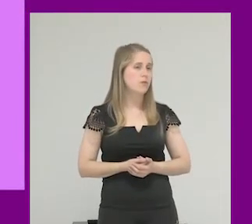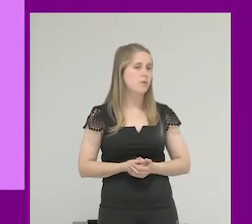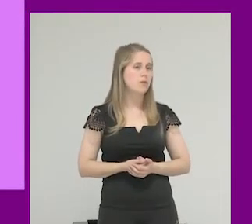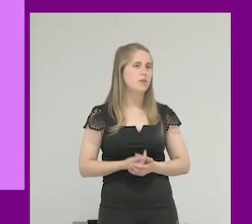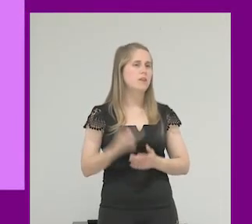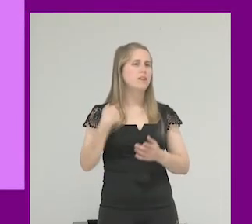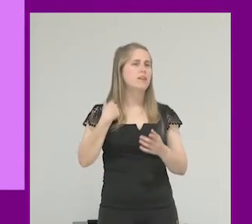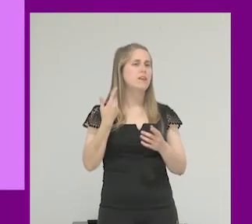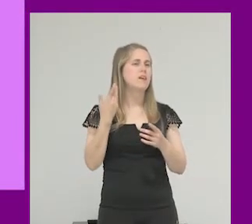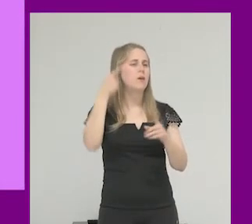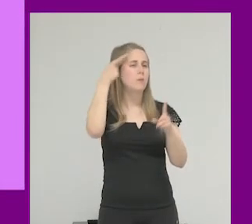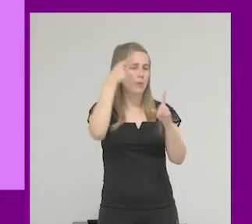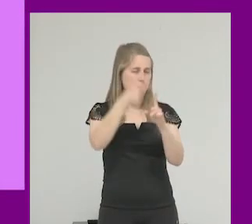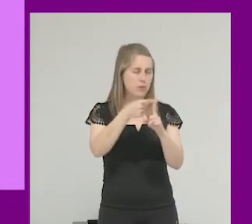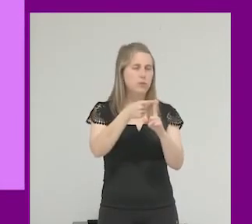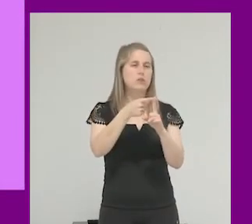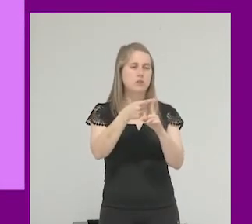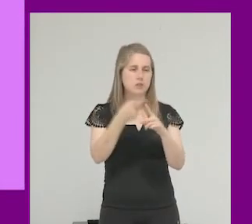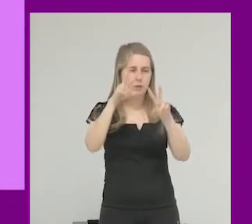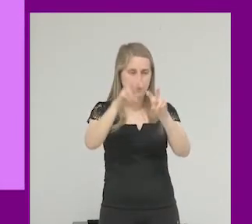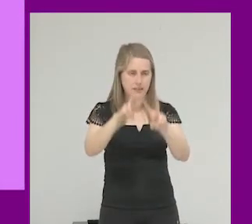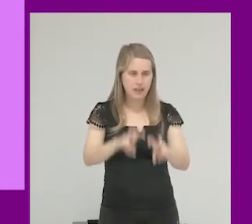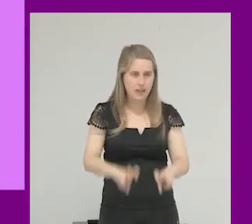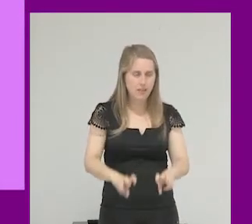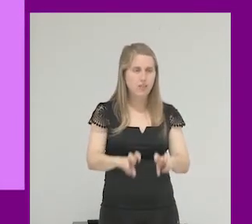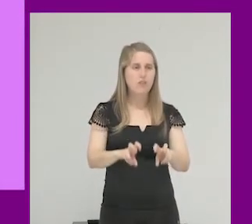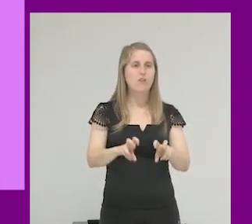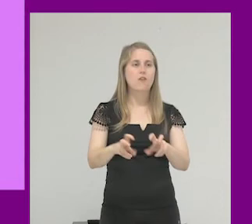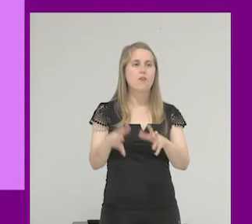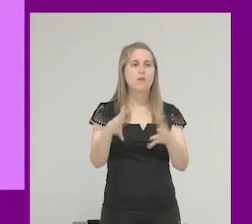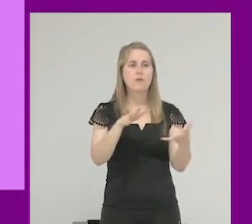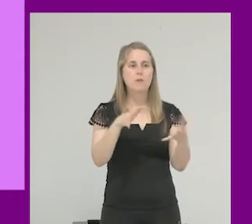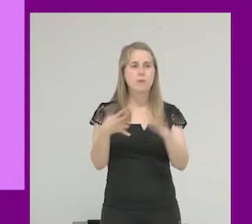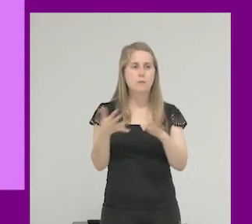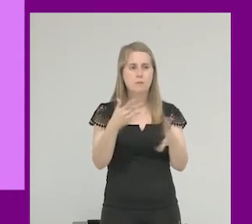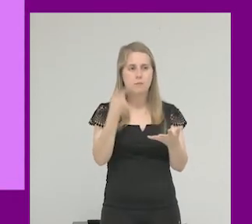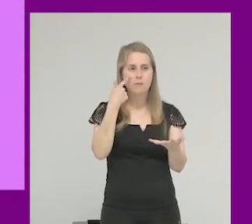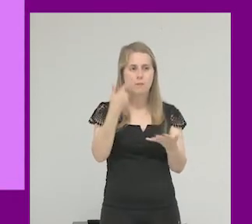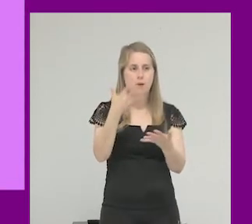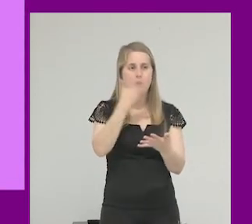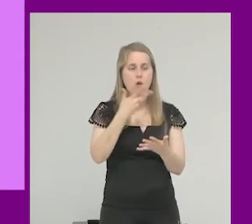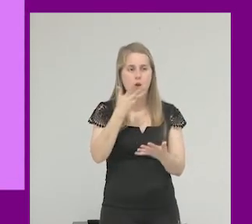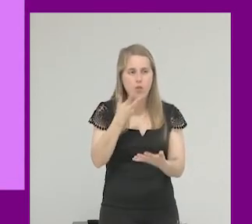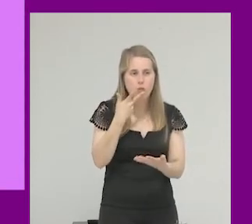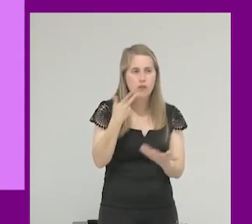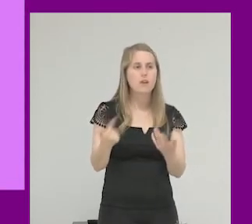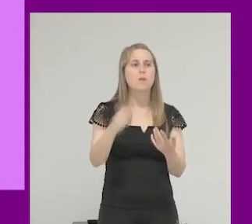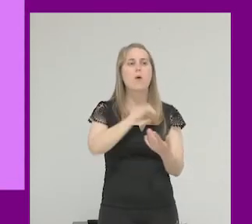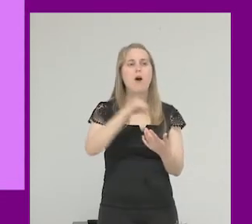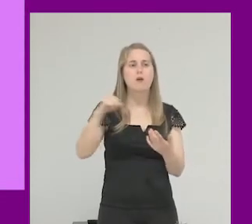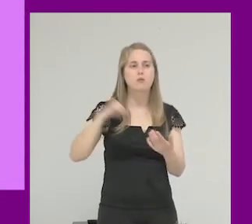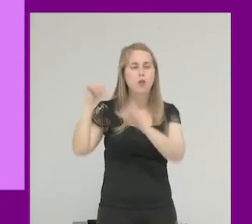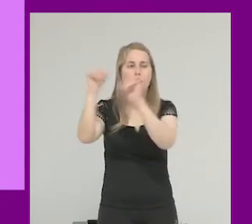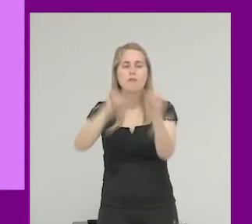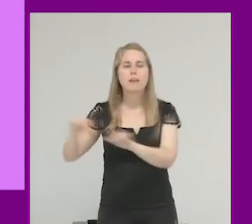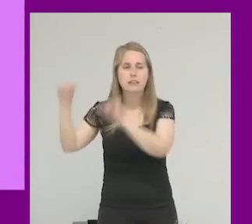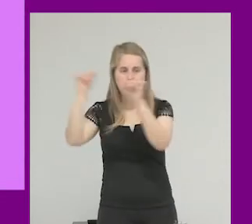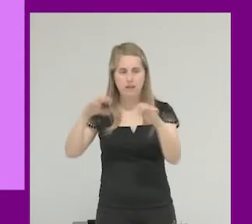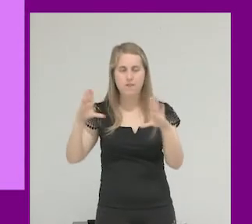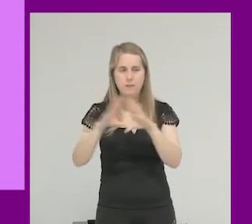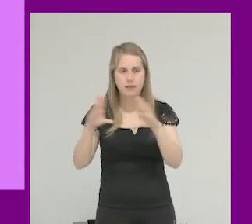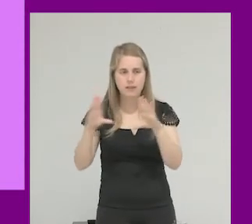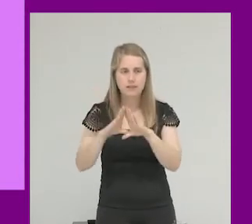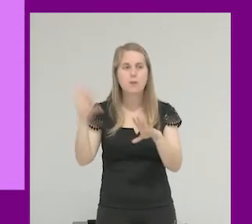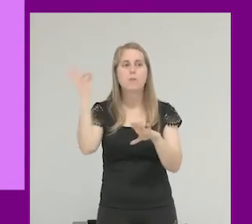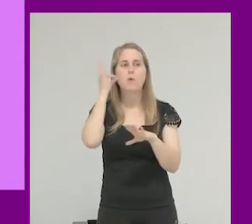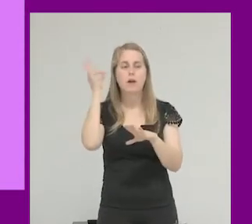El propósito de esta investigación fue realizar una aproximación a la genealogía de la autodefensa feminista para mujeres en